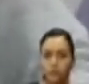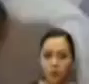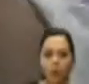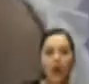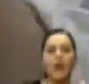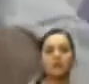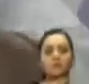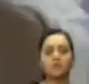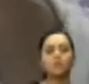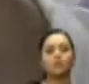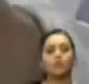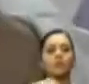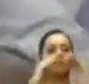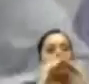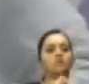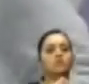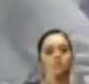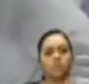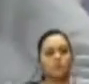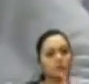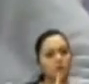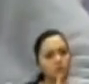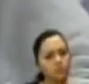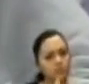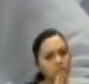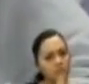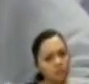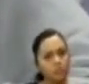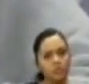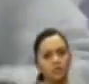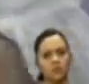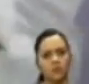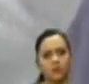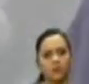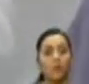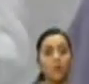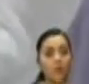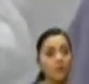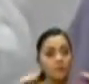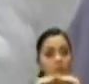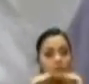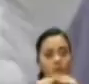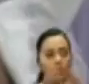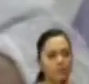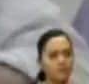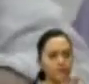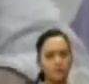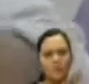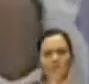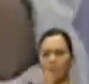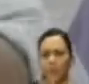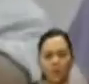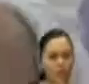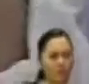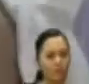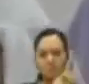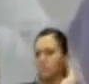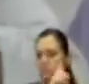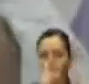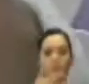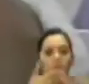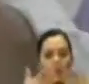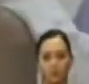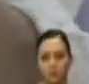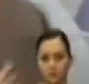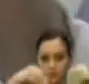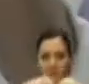anterior. Sepamos dar las adecuadas respuestas a los problemas que enfrentamos. Pero lo que tenemos ahora, esa dispersión, es terrible. Hemos mejorado mucho, pero